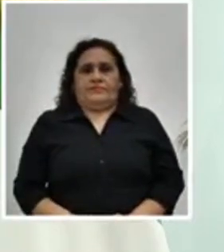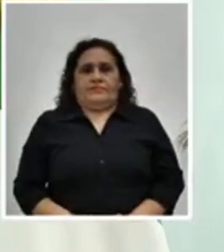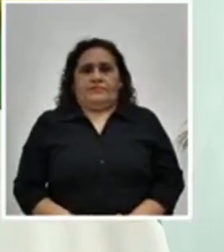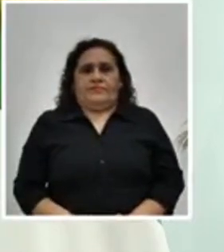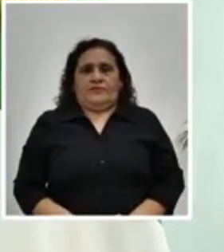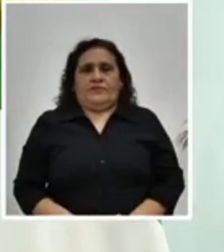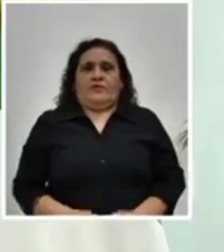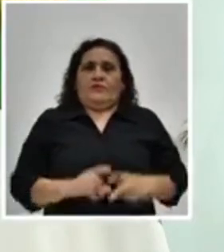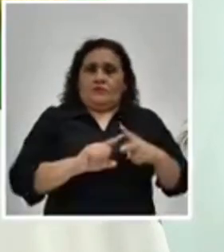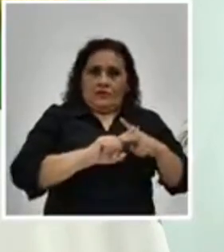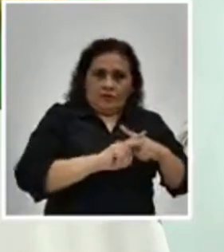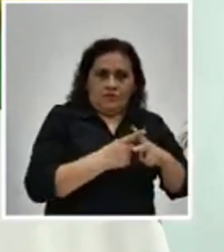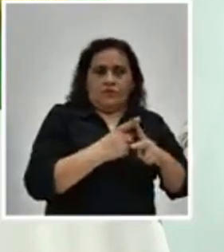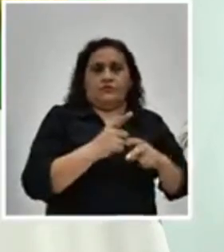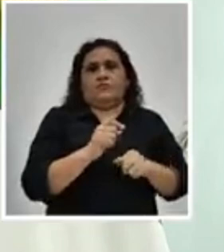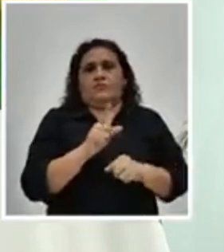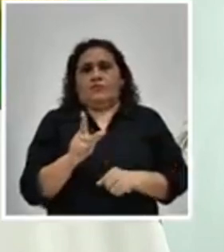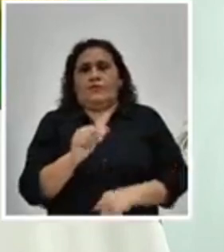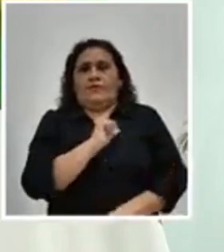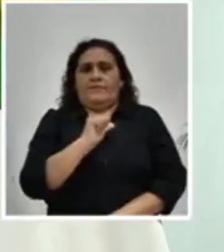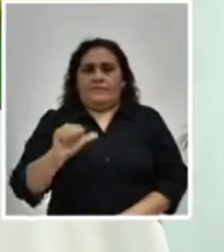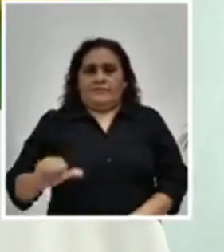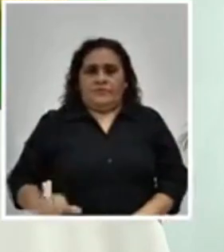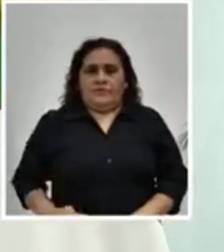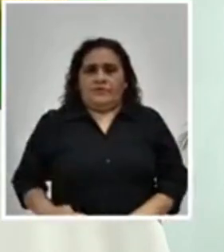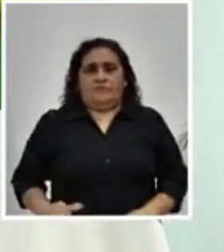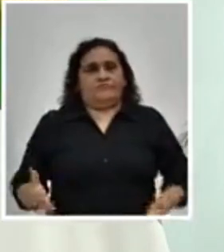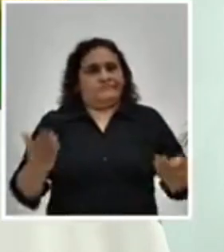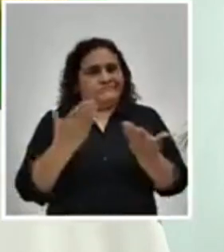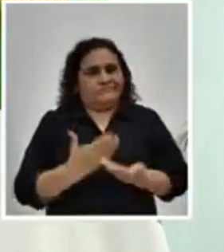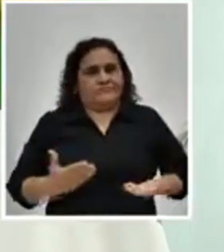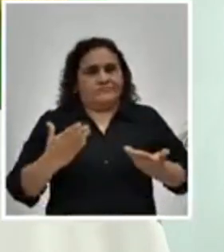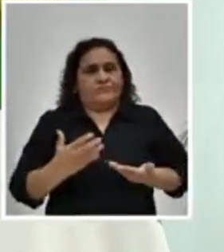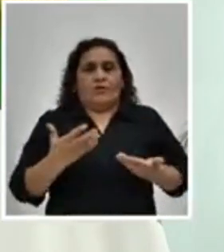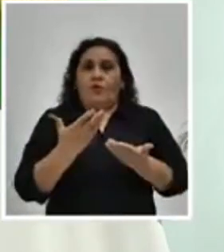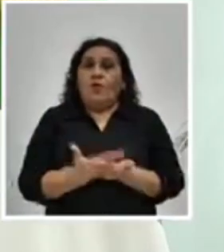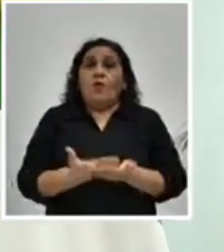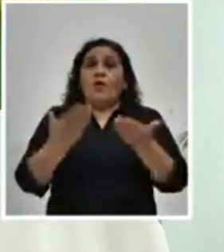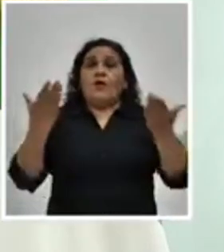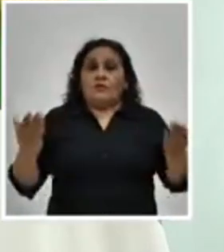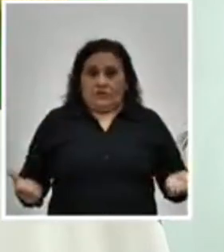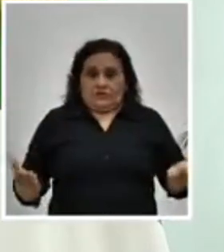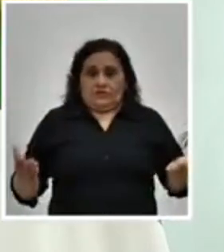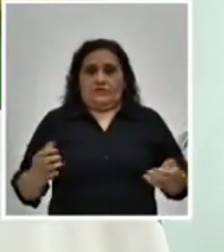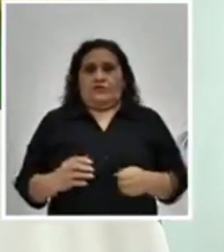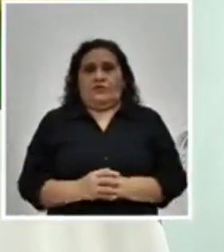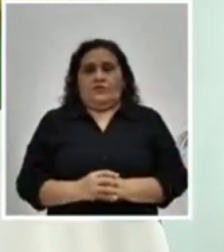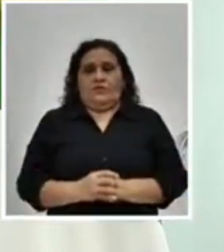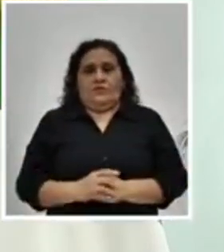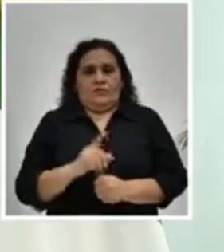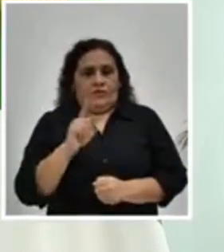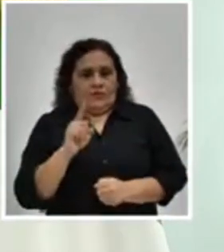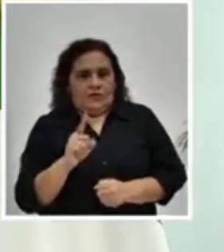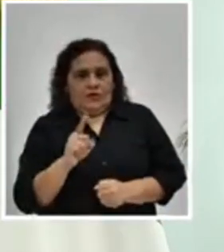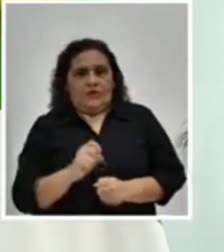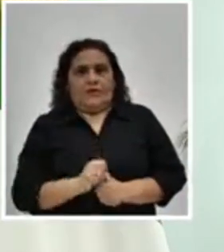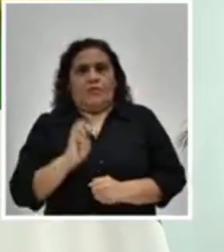Desde el inicio de la administración, realizamos una actualización al aparato de transparencia en su portal